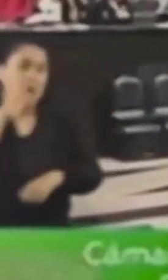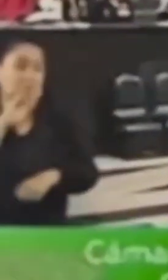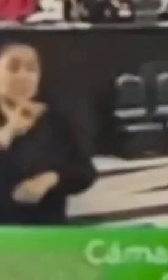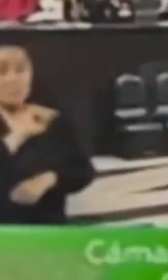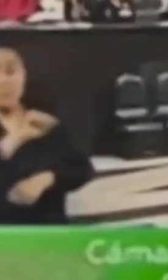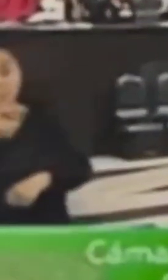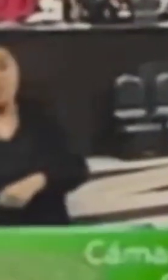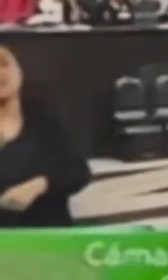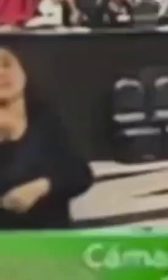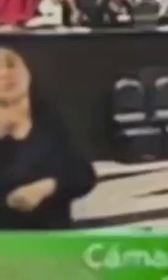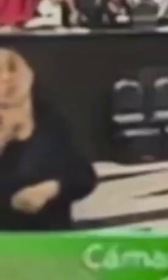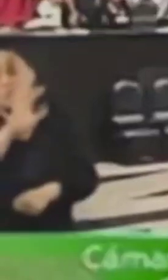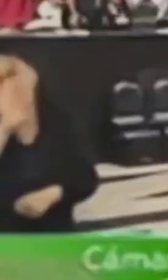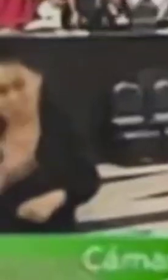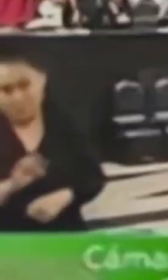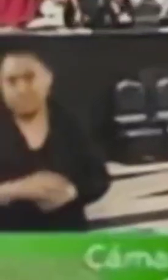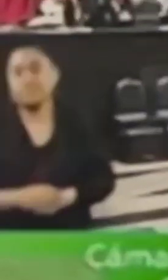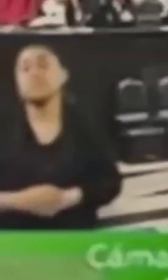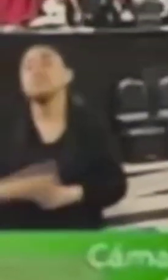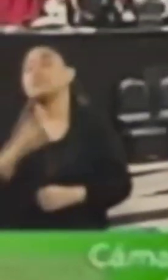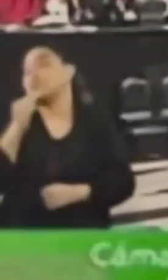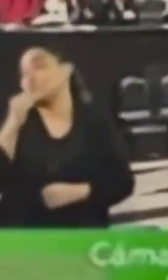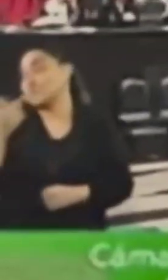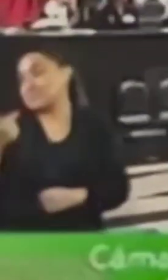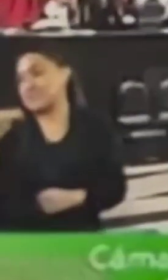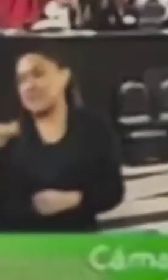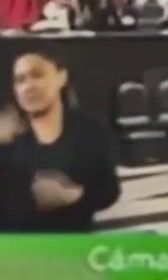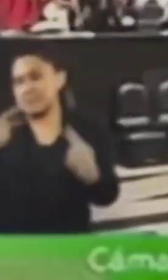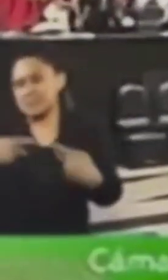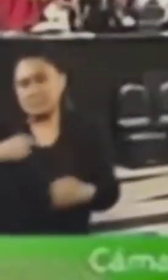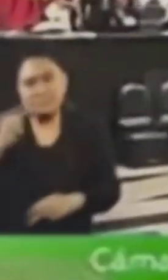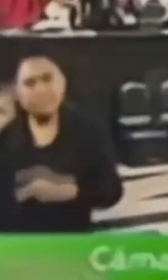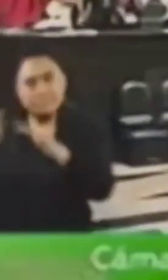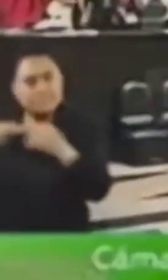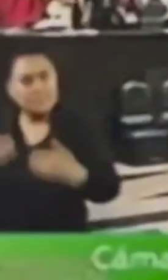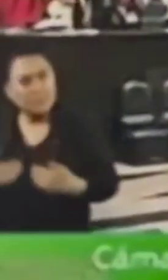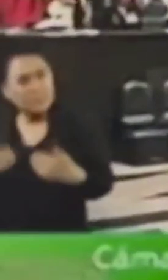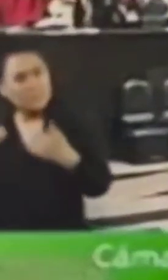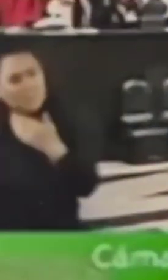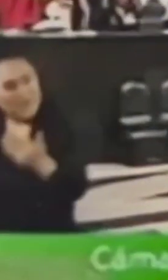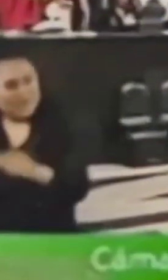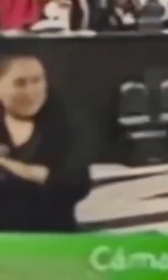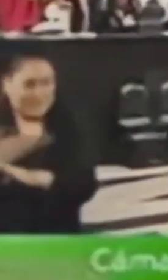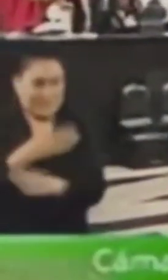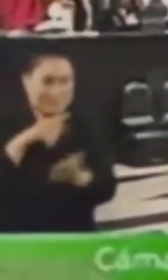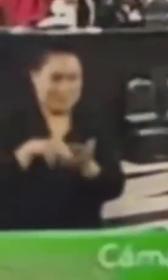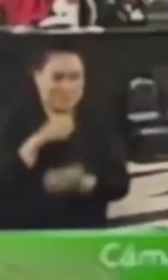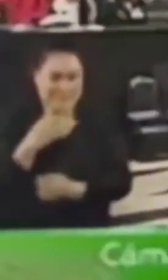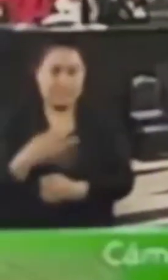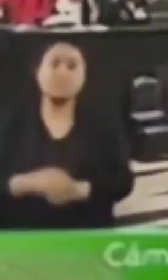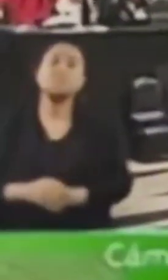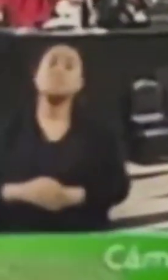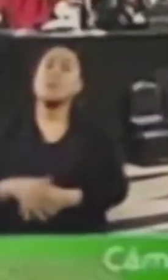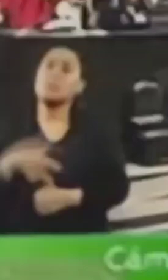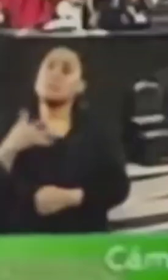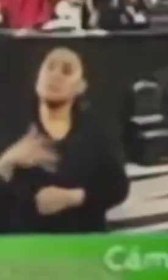71%. Para la Guardia Nacional, la confianza también en el 2023 fue del